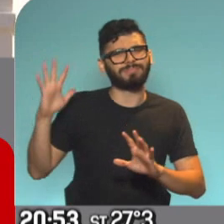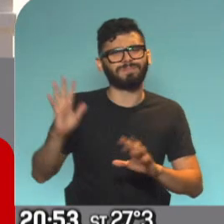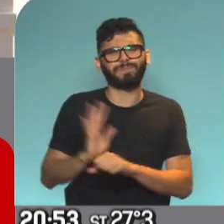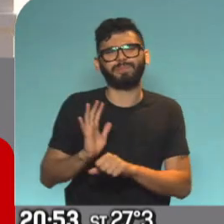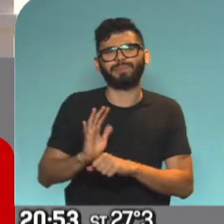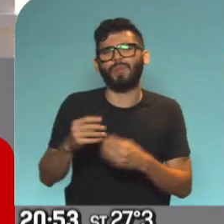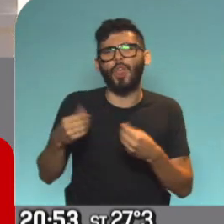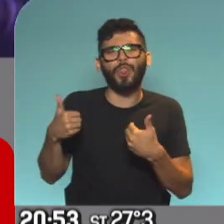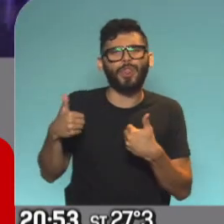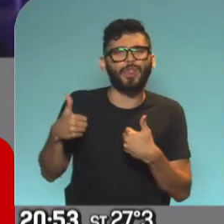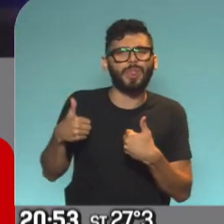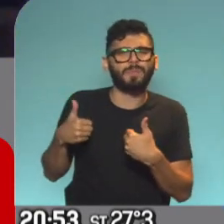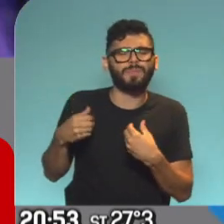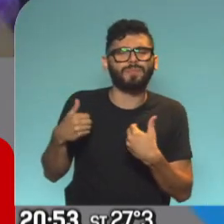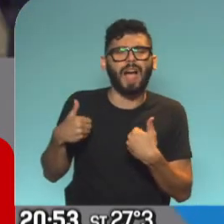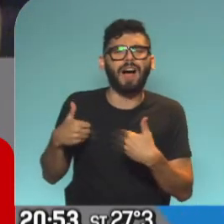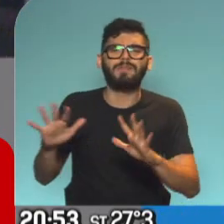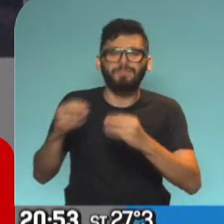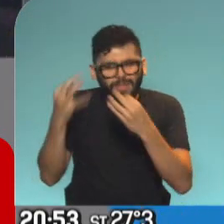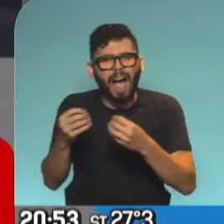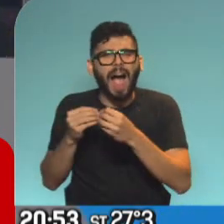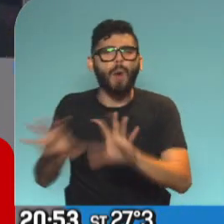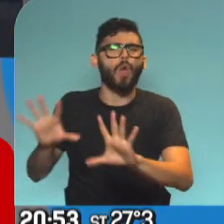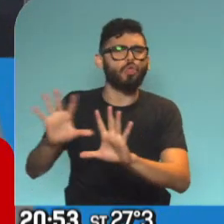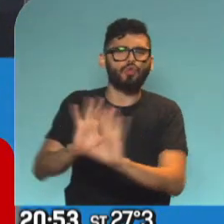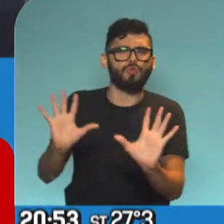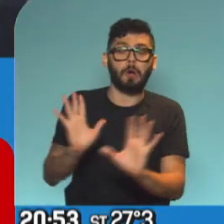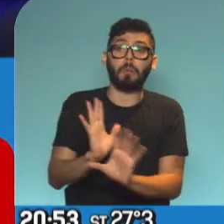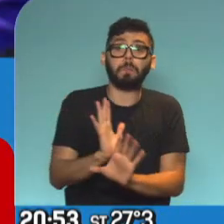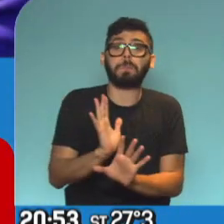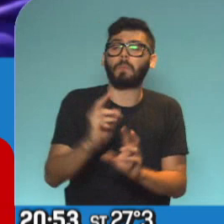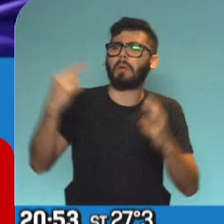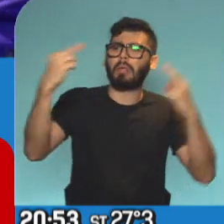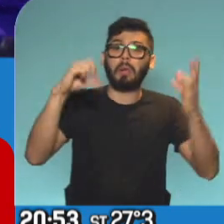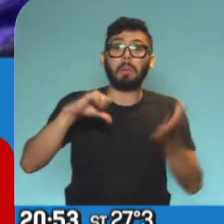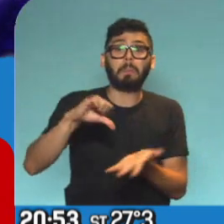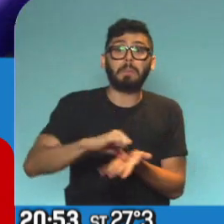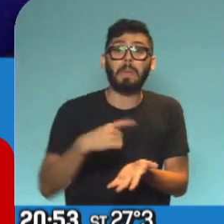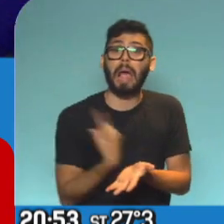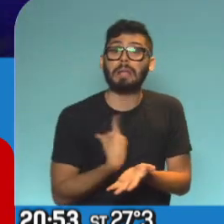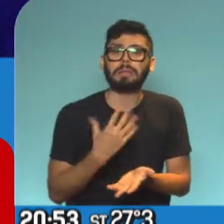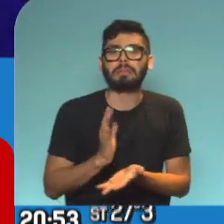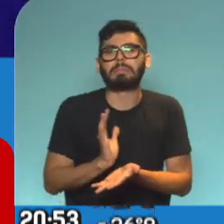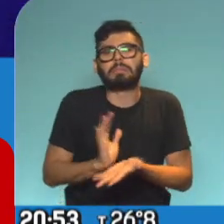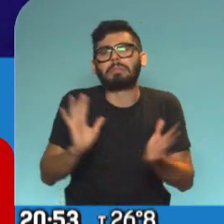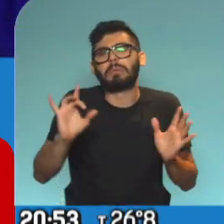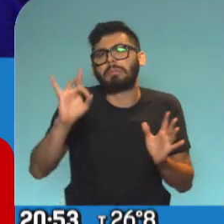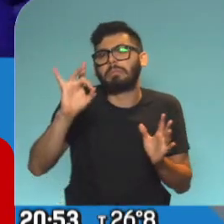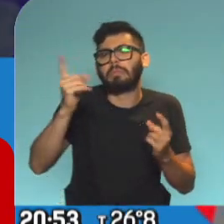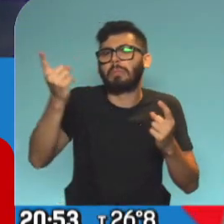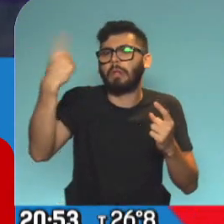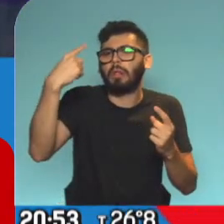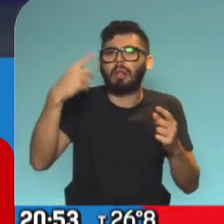abandonó, mejor dicho, esa idea donde los países como los nuestros estábamos encomendados solamente a recibir órdenes.